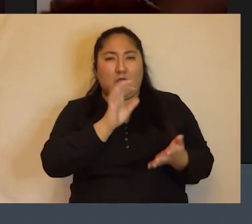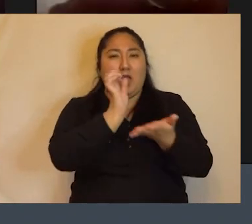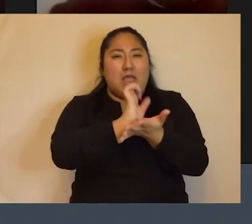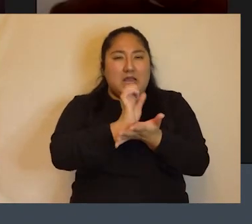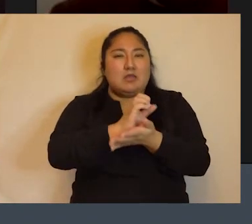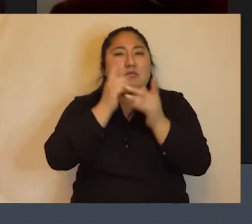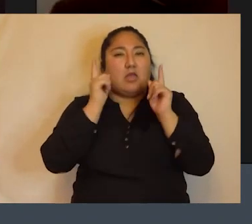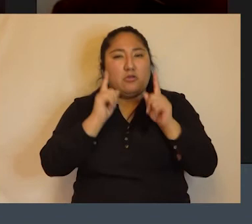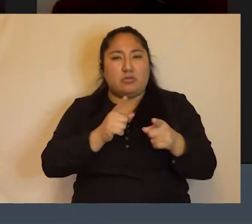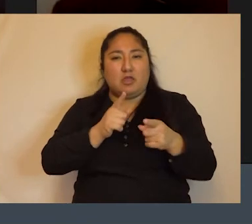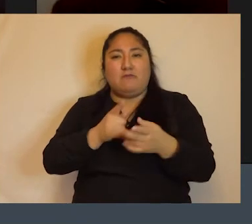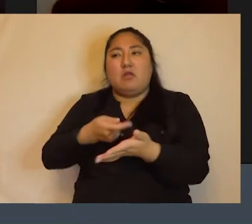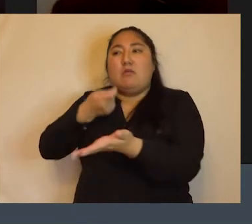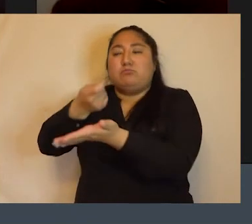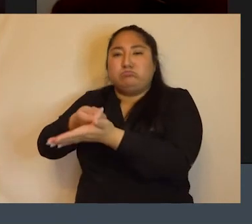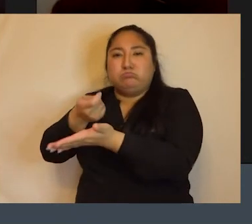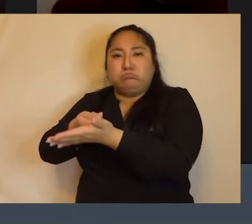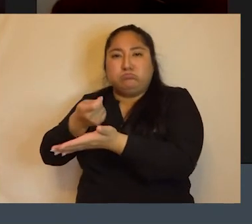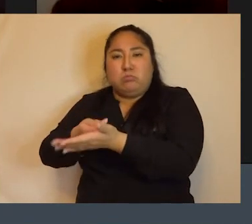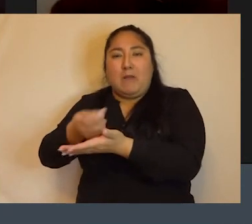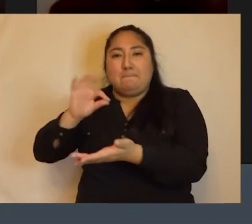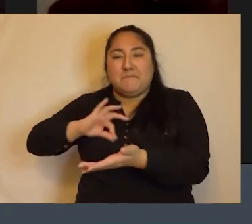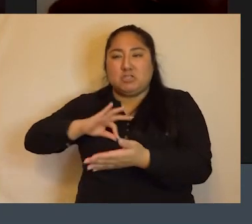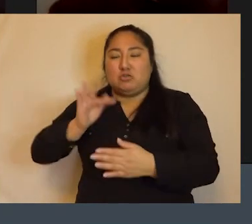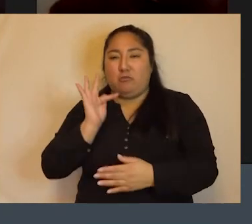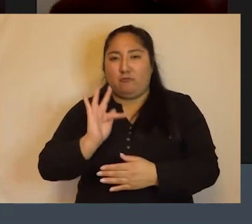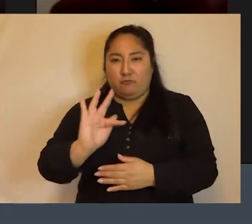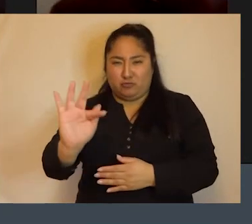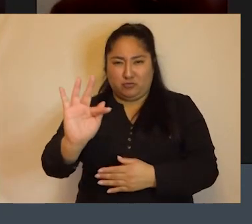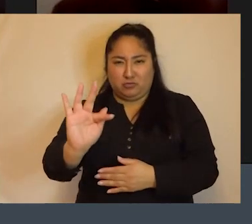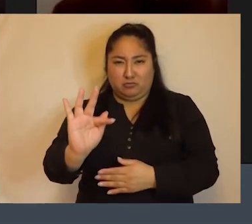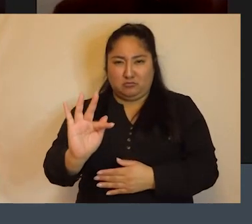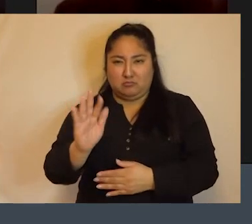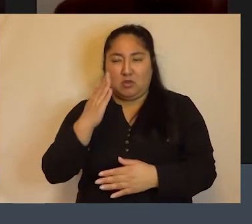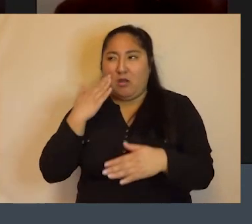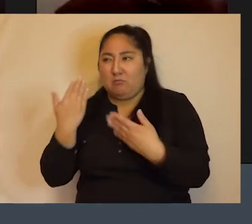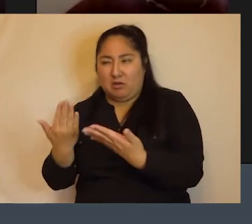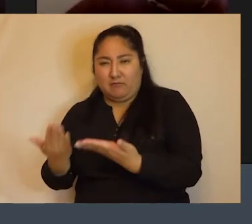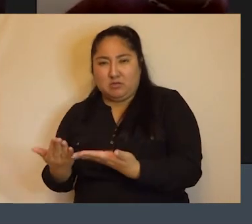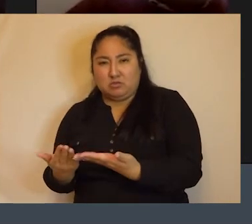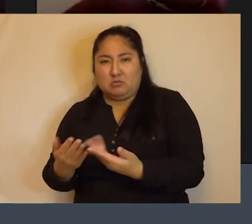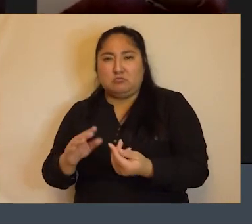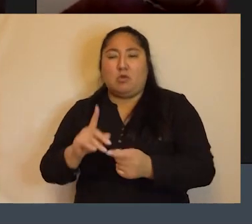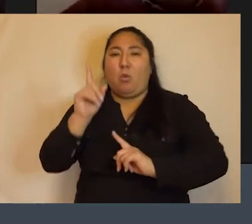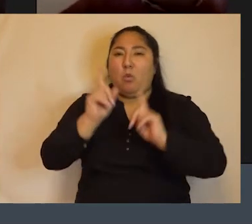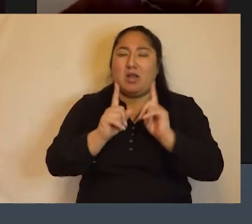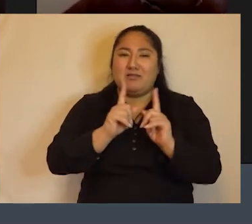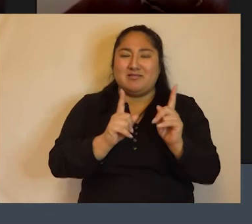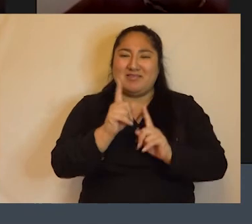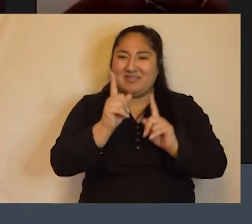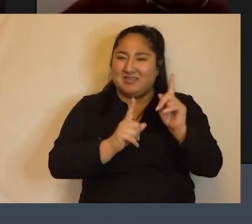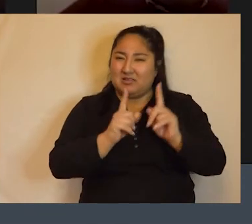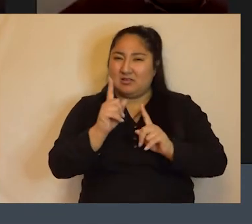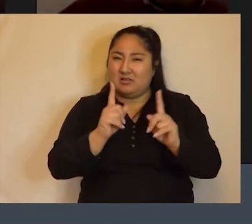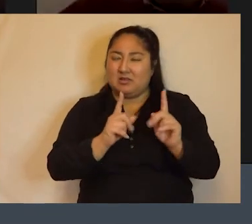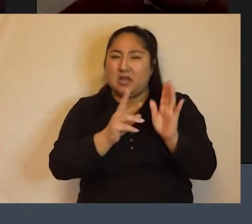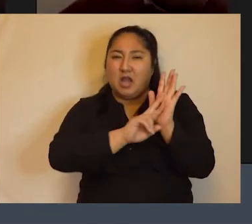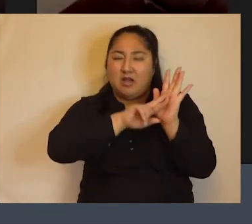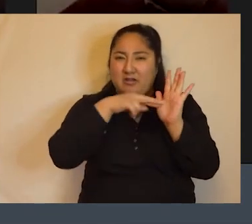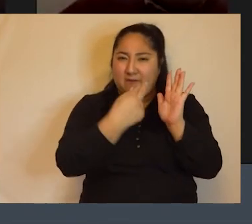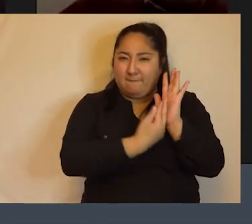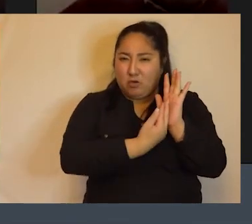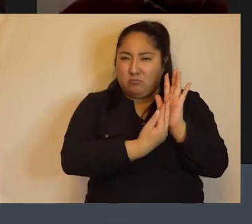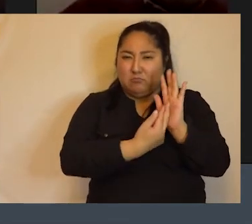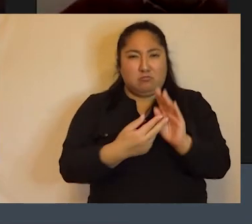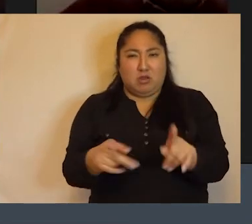pregunta, a que el Estado deba cubrir estas pensiones en el futuro, aumentando fondos en el pilar solidario. Dice, ¿cualquier reforma previsional implica